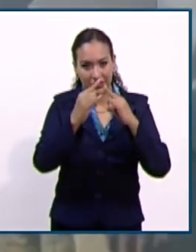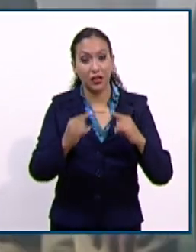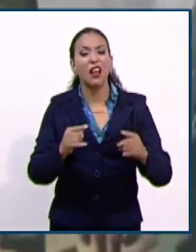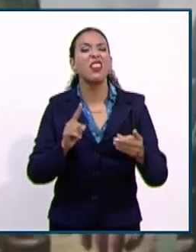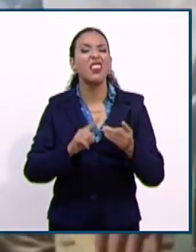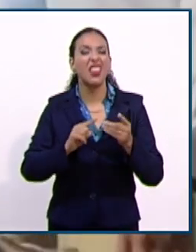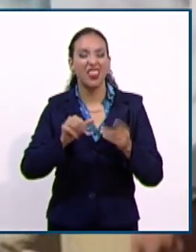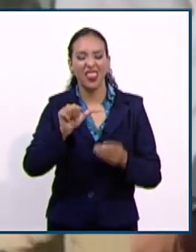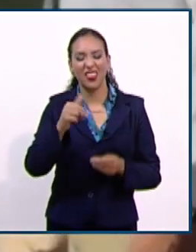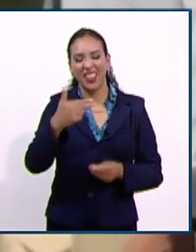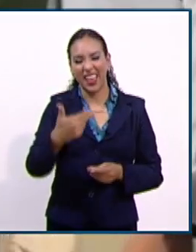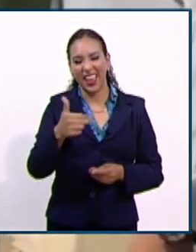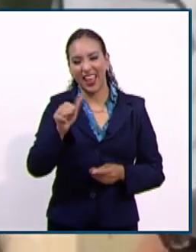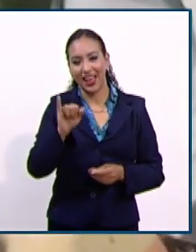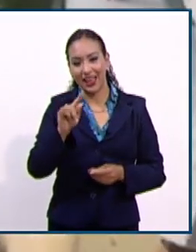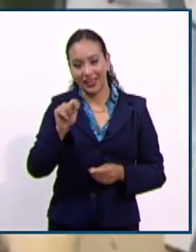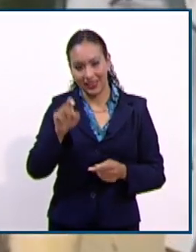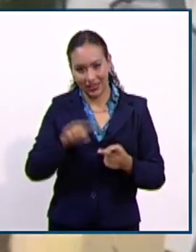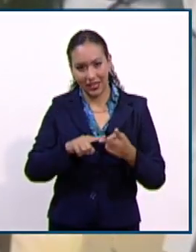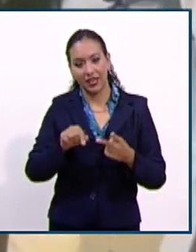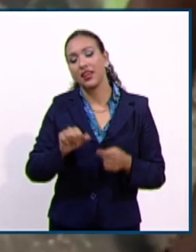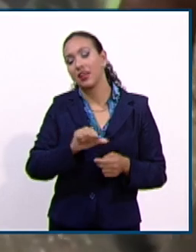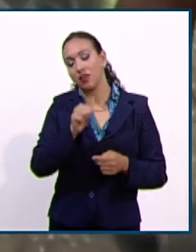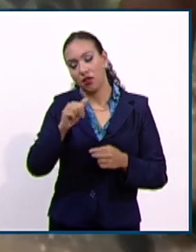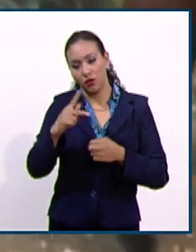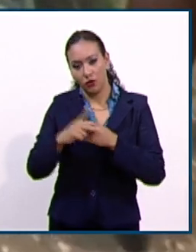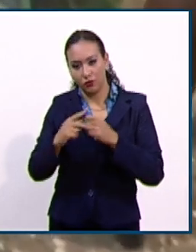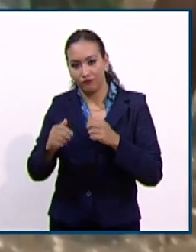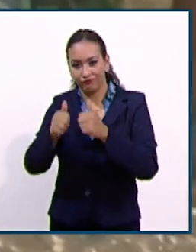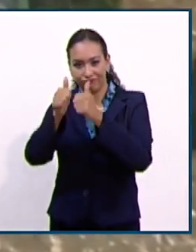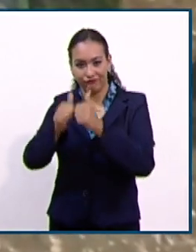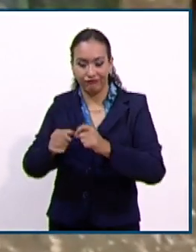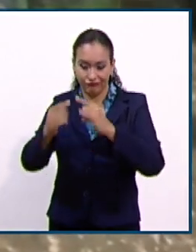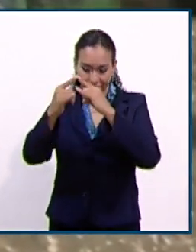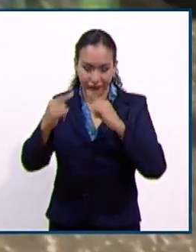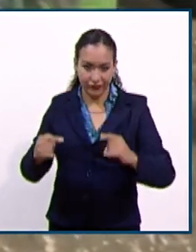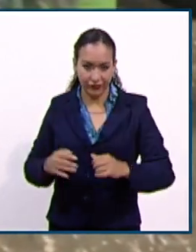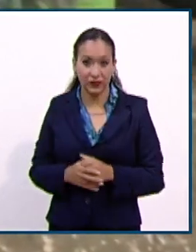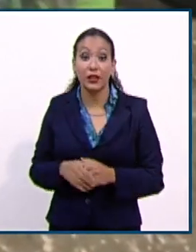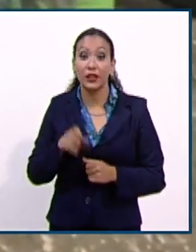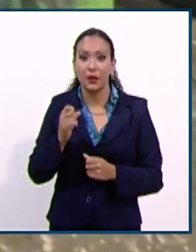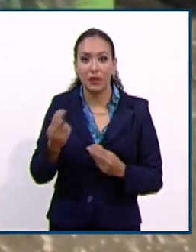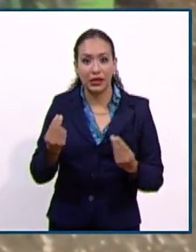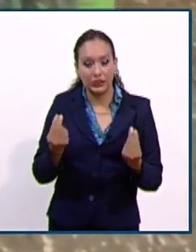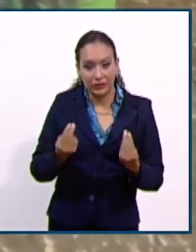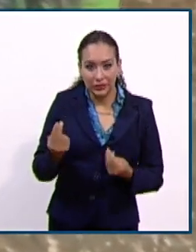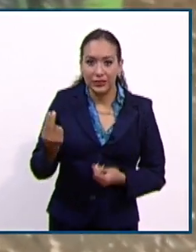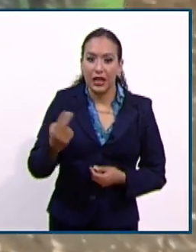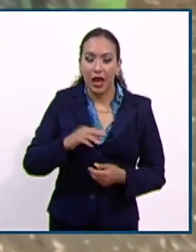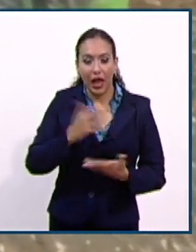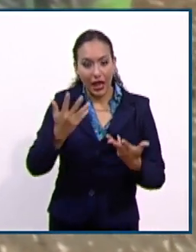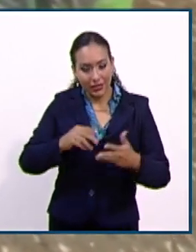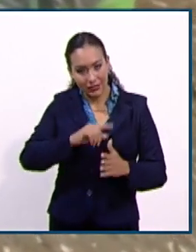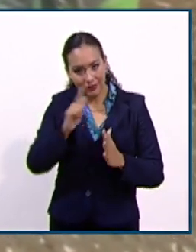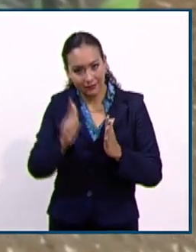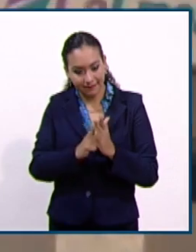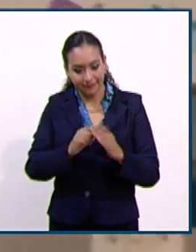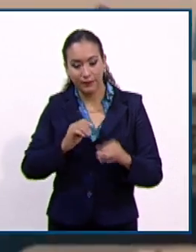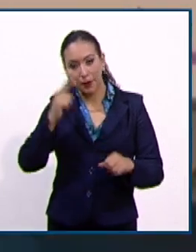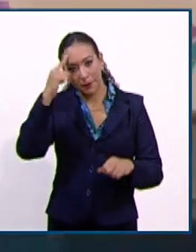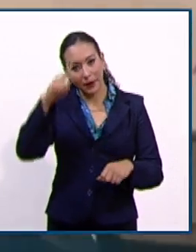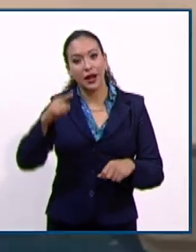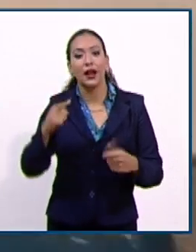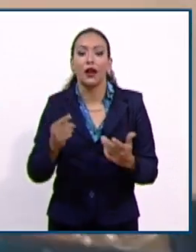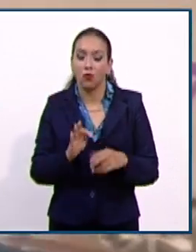y venezolanos, en la Plaza Giordano Bruno. Además, emprendió acciones legales urgentes para que se garanticen los derechos a la